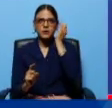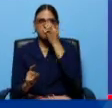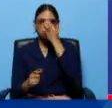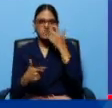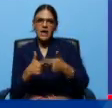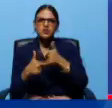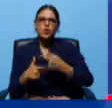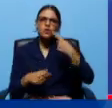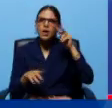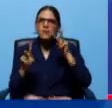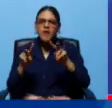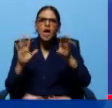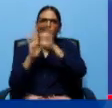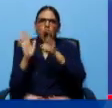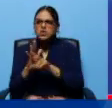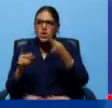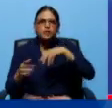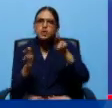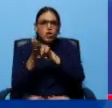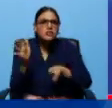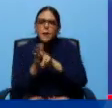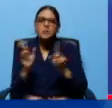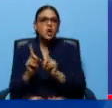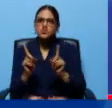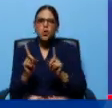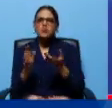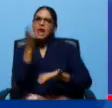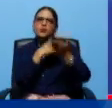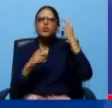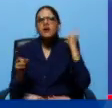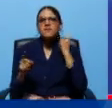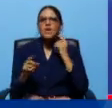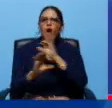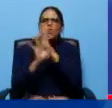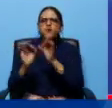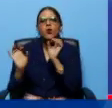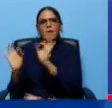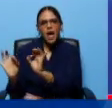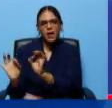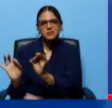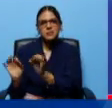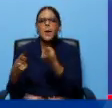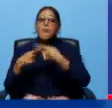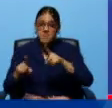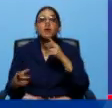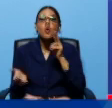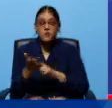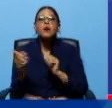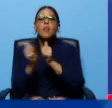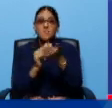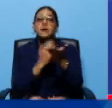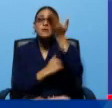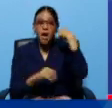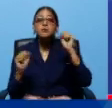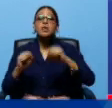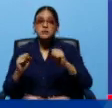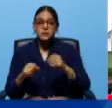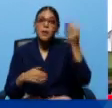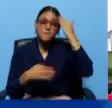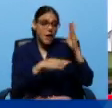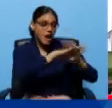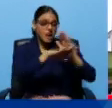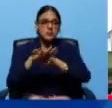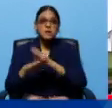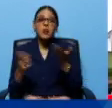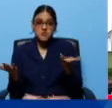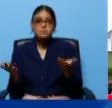Entonces, es un concepto que ya no se repite mucho. Ya no se habla de eso. Pero eso fue una realidad, Héctor, Gabriela.